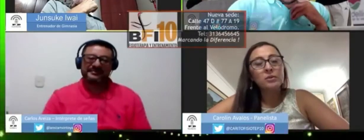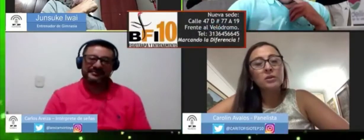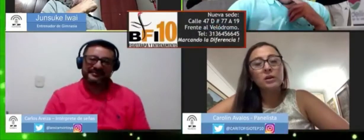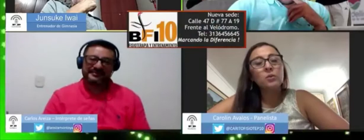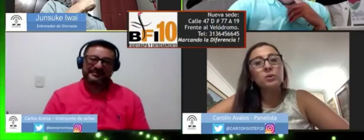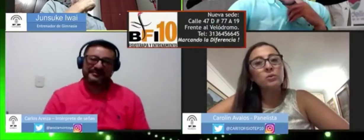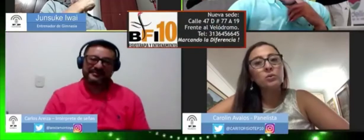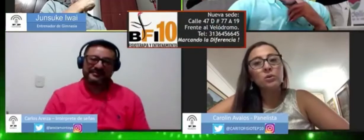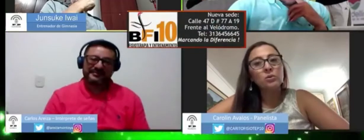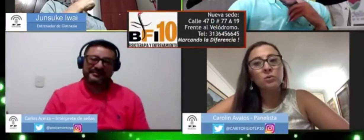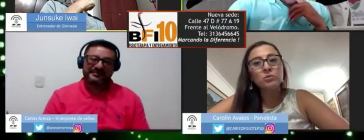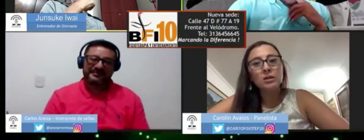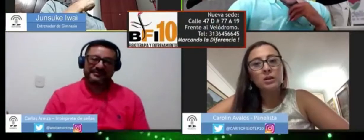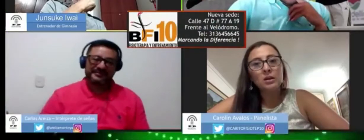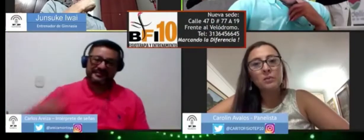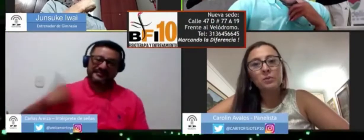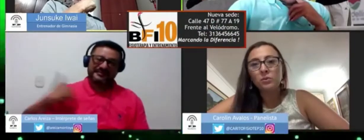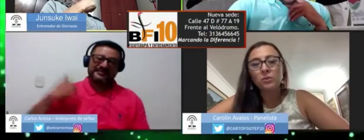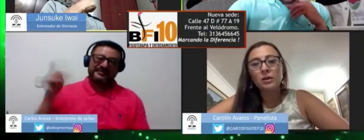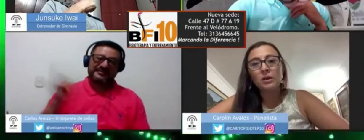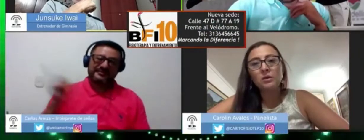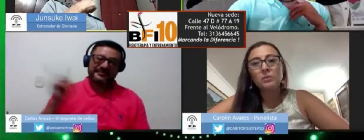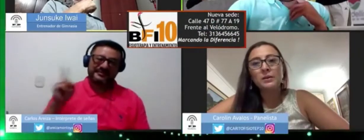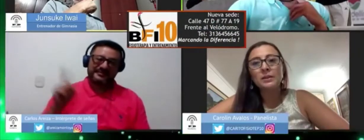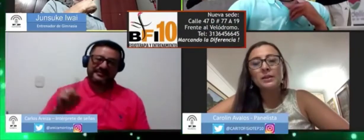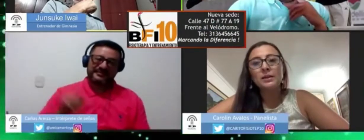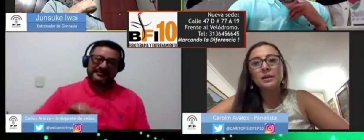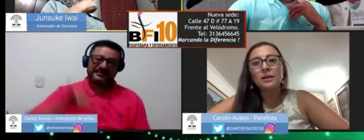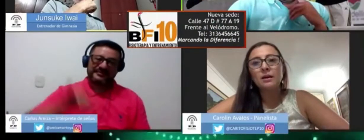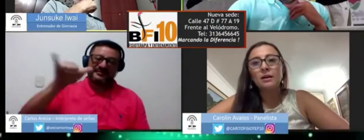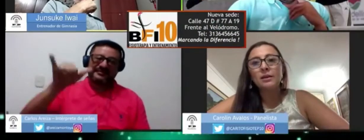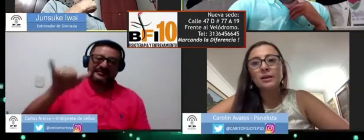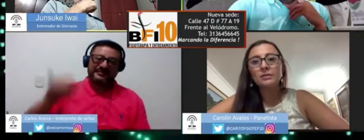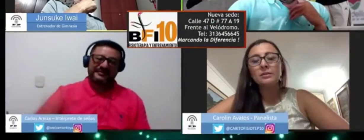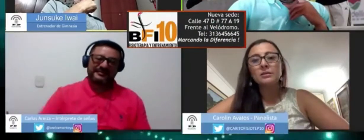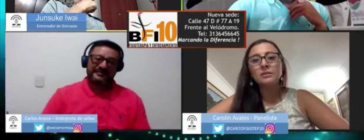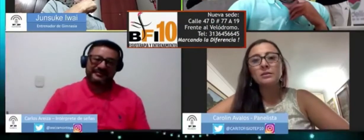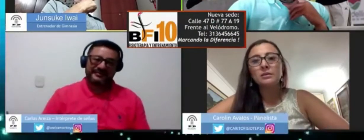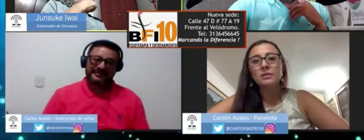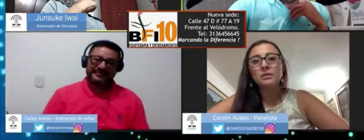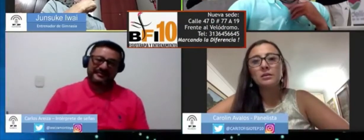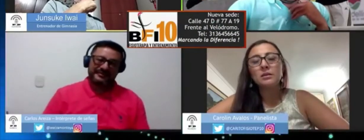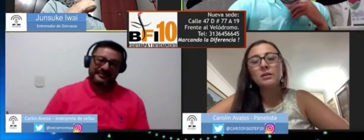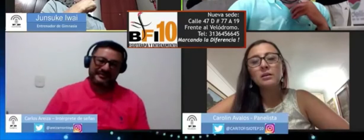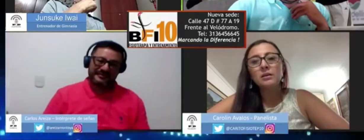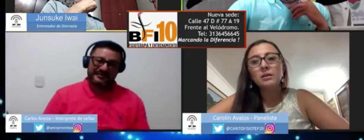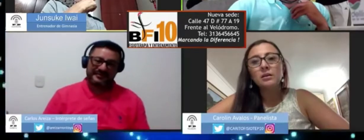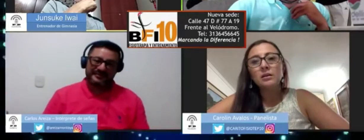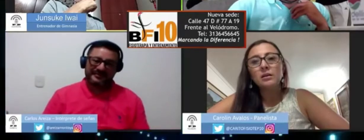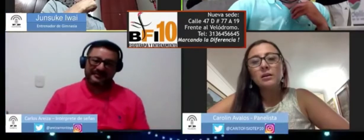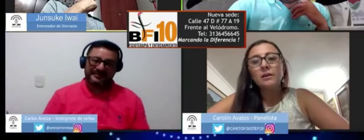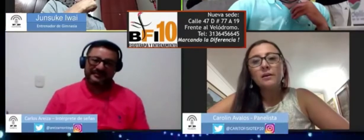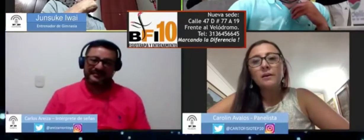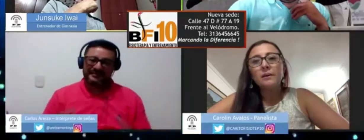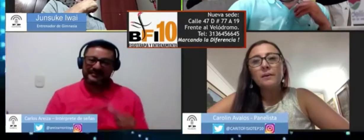Olímpicos de la Juventud no tuvo usted oportunidad de acompañar a Andrés? Estuvo